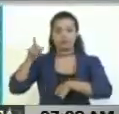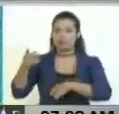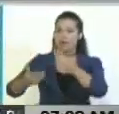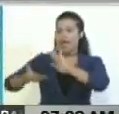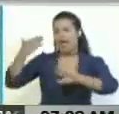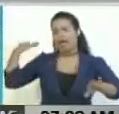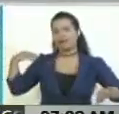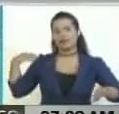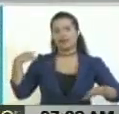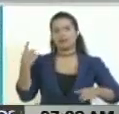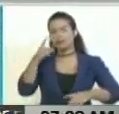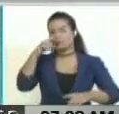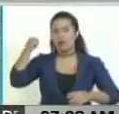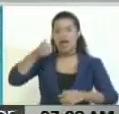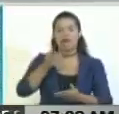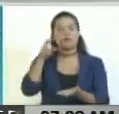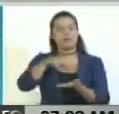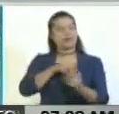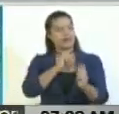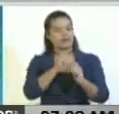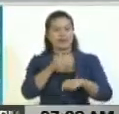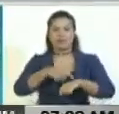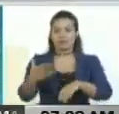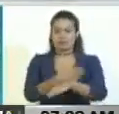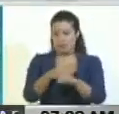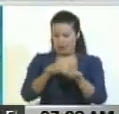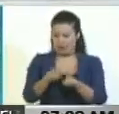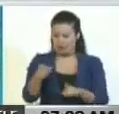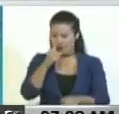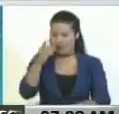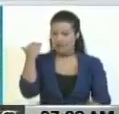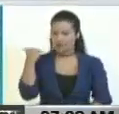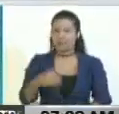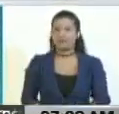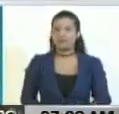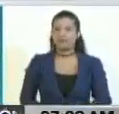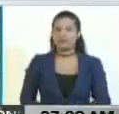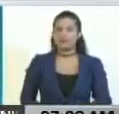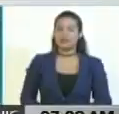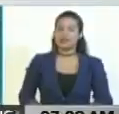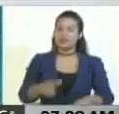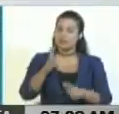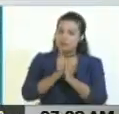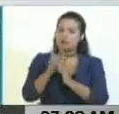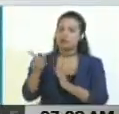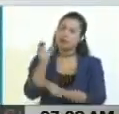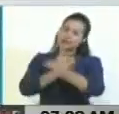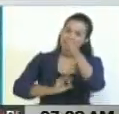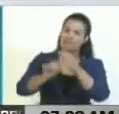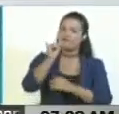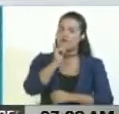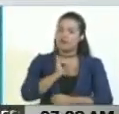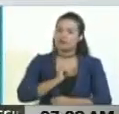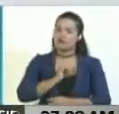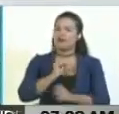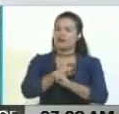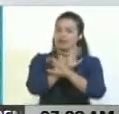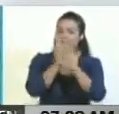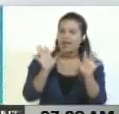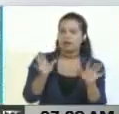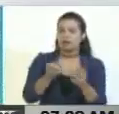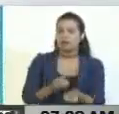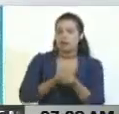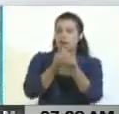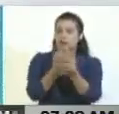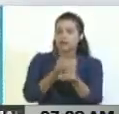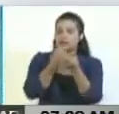estuviste durante mucho tiempo. Y queríamos que, bueno, nos dieras la información fresca que nos traes